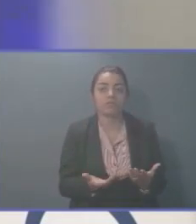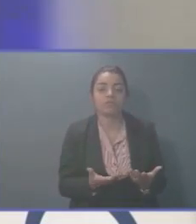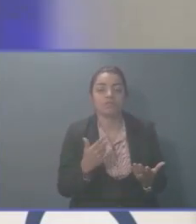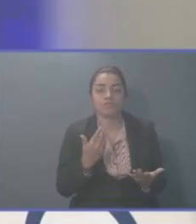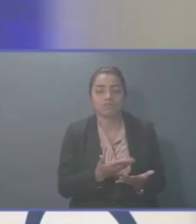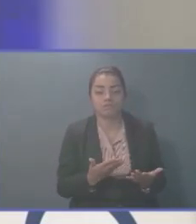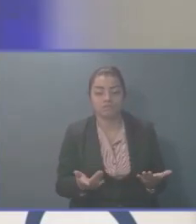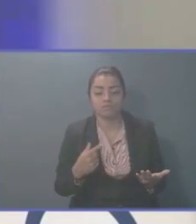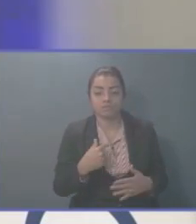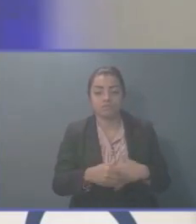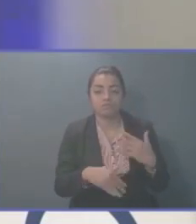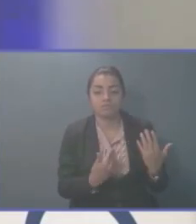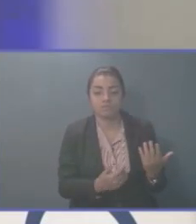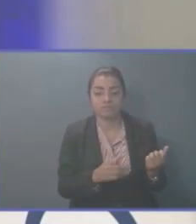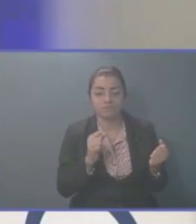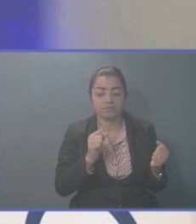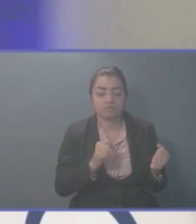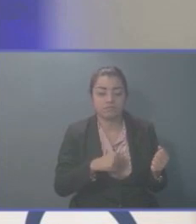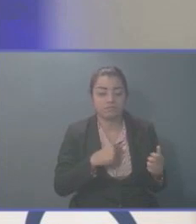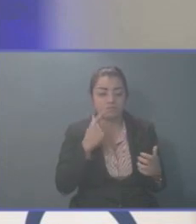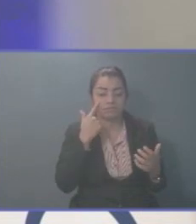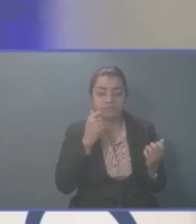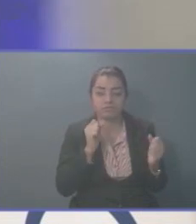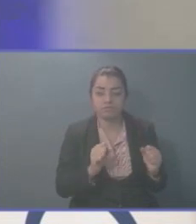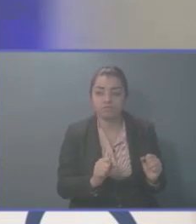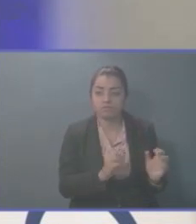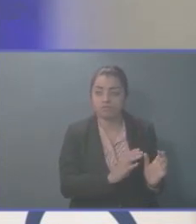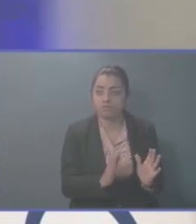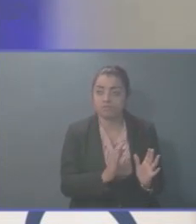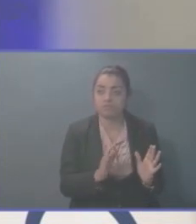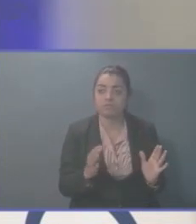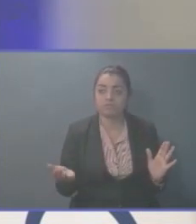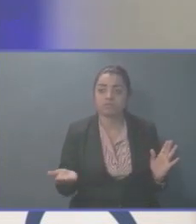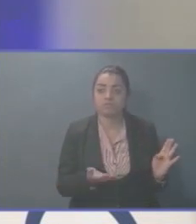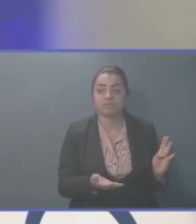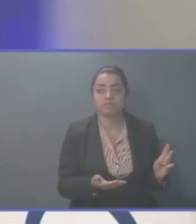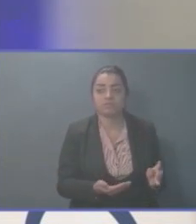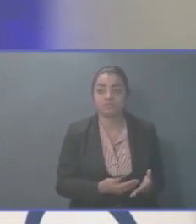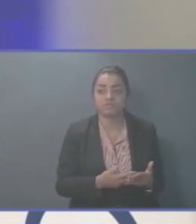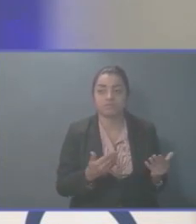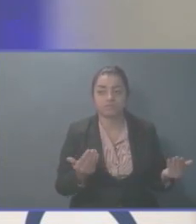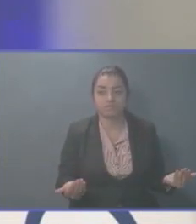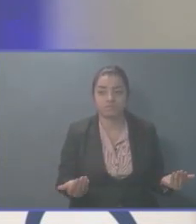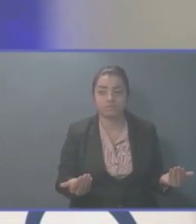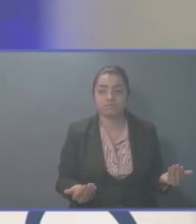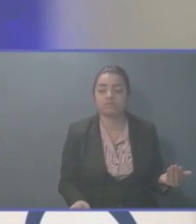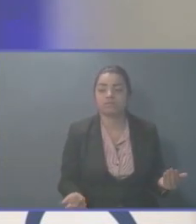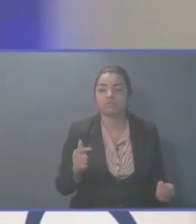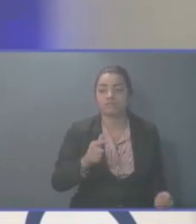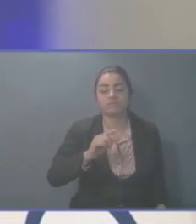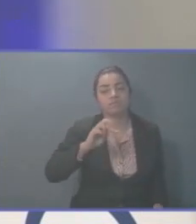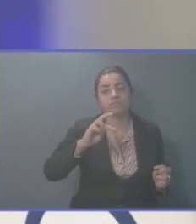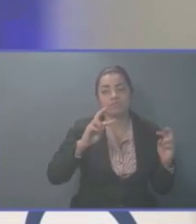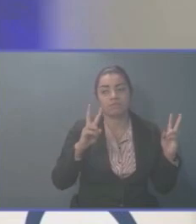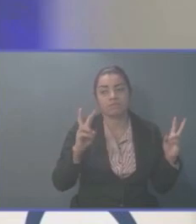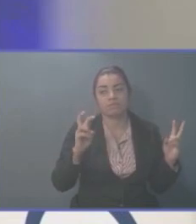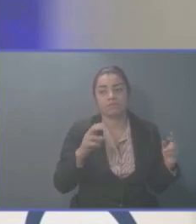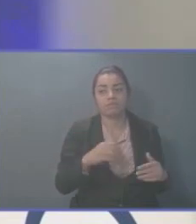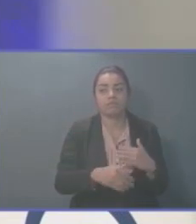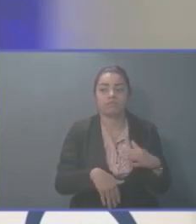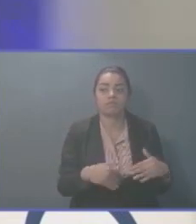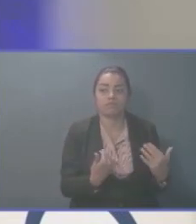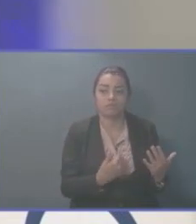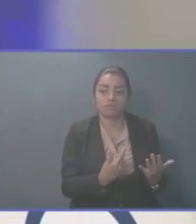algo nos, digamos que nos ubica a nosotros en el mapa, es el tema de los acuerdos de